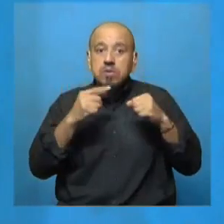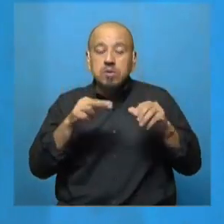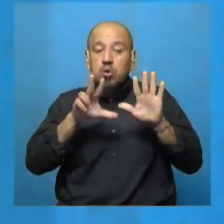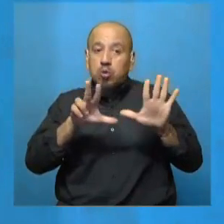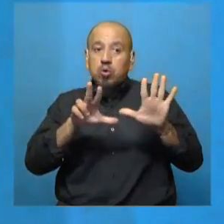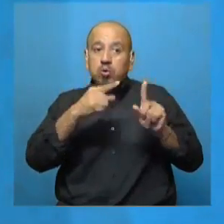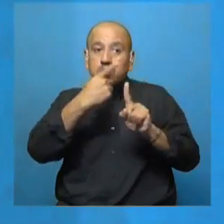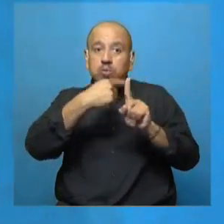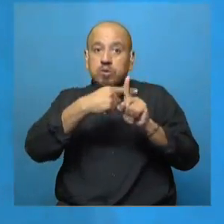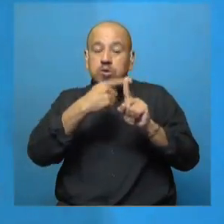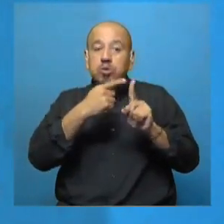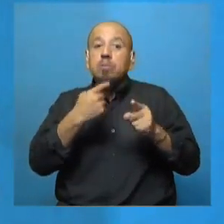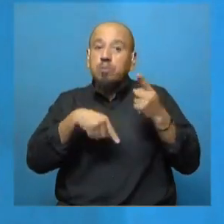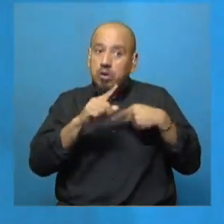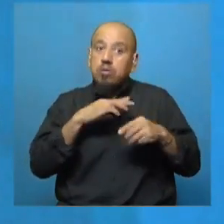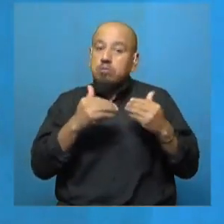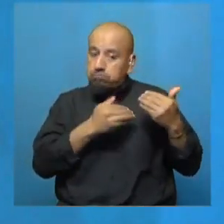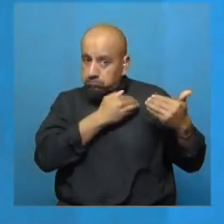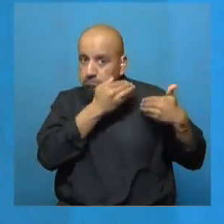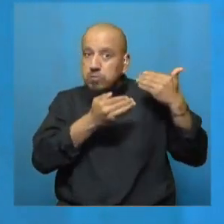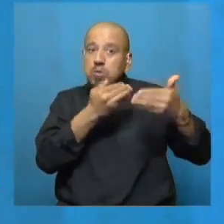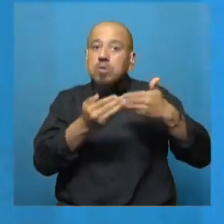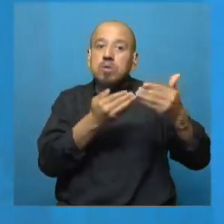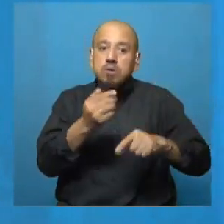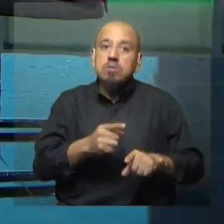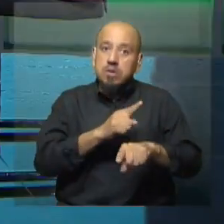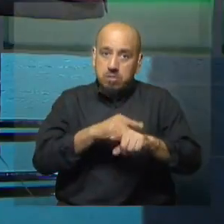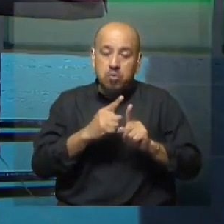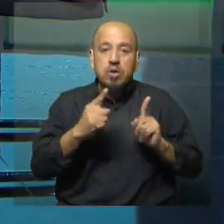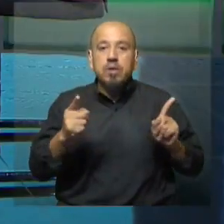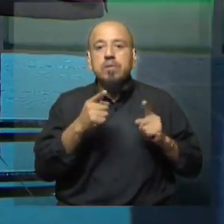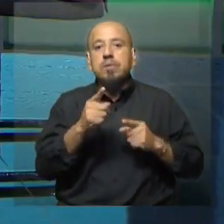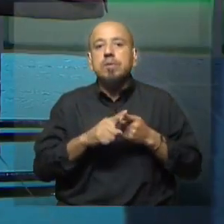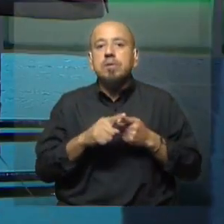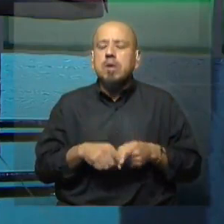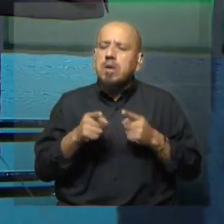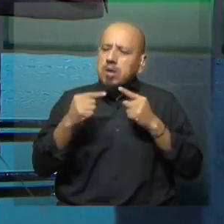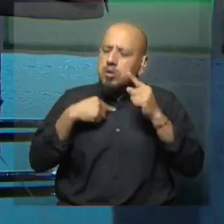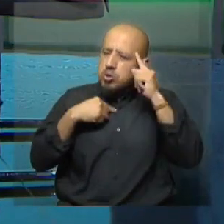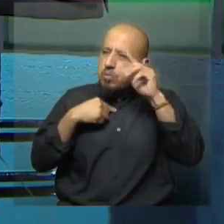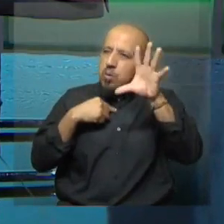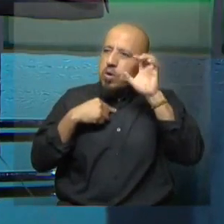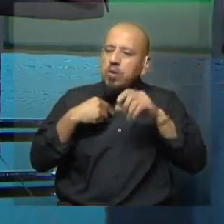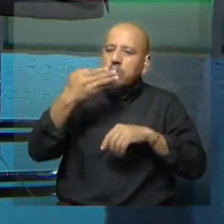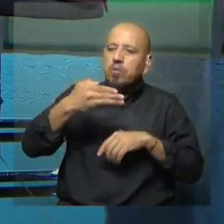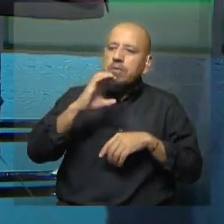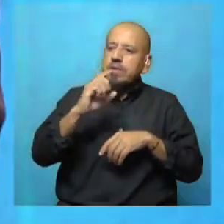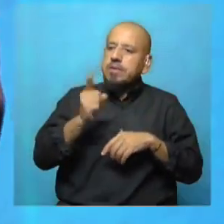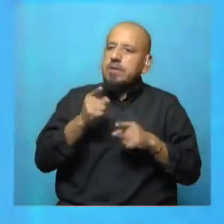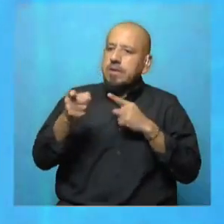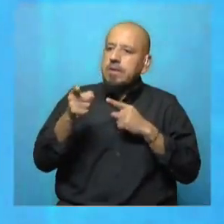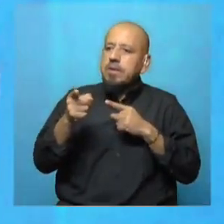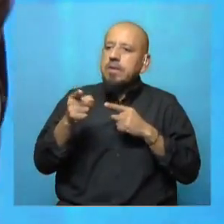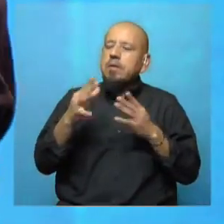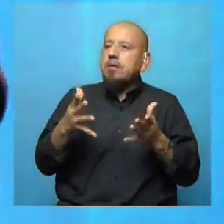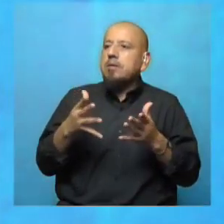este los 30 días pero bueno un proceso son procesos largos bueno los que recordamos a la sg obviamente que la recordamos con mucho cariño porque